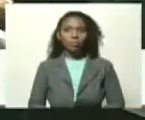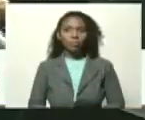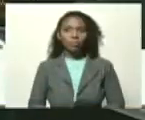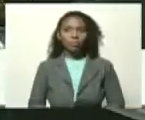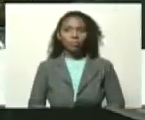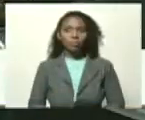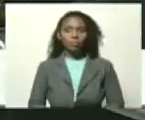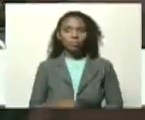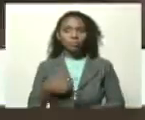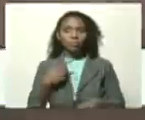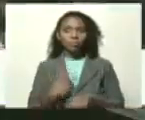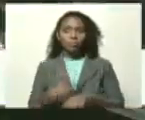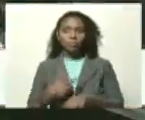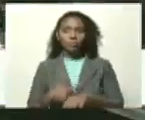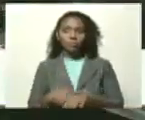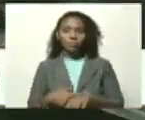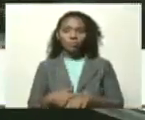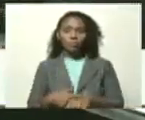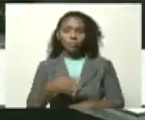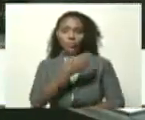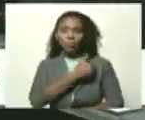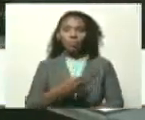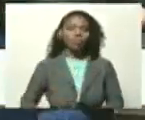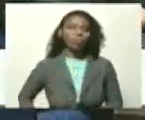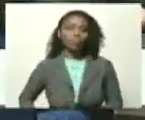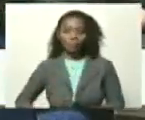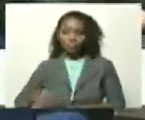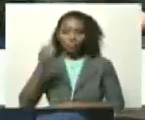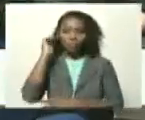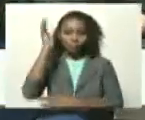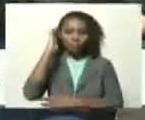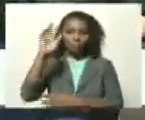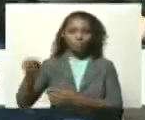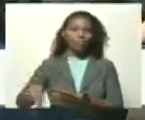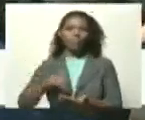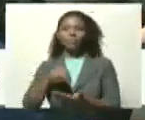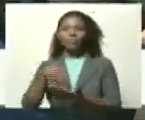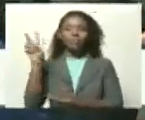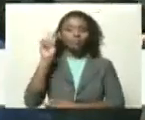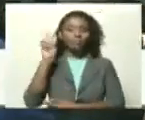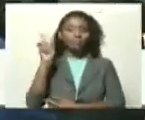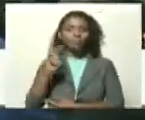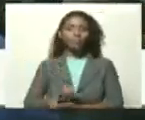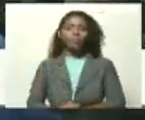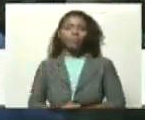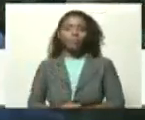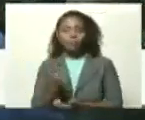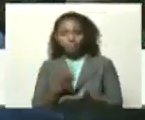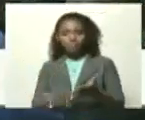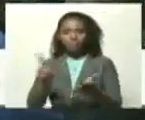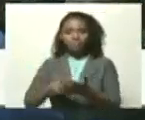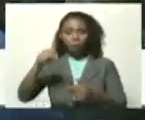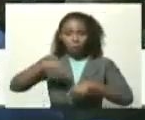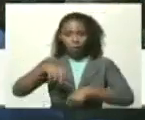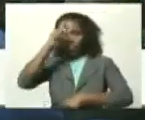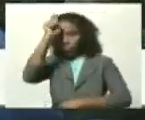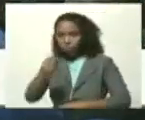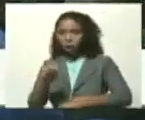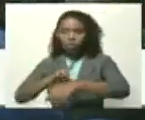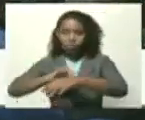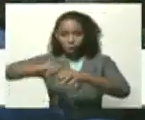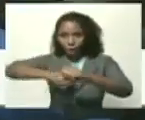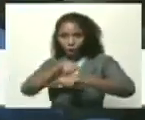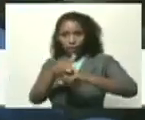En este momento, el presidente del Parlamento venezolano ratificado el día de hoy, doctor Jorge Rodríguez,